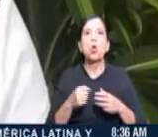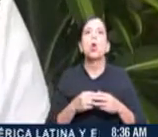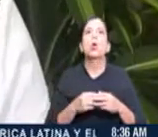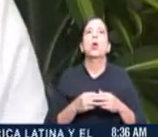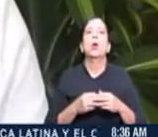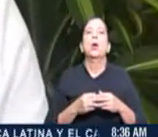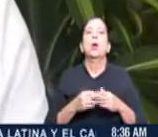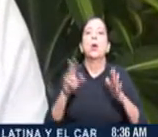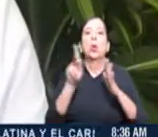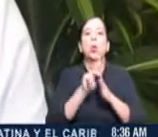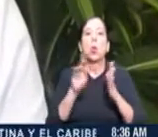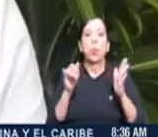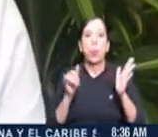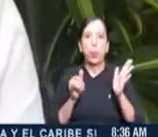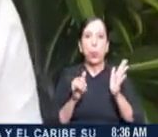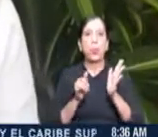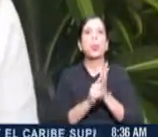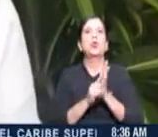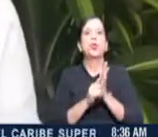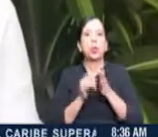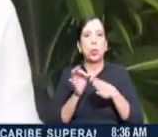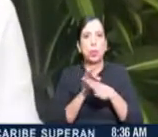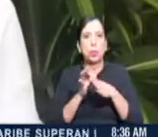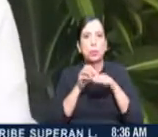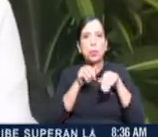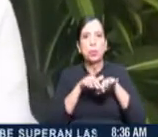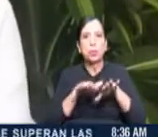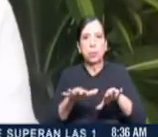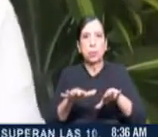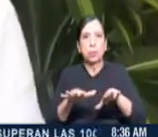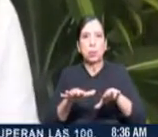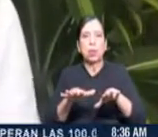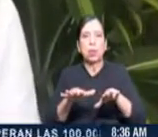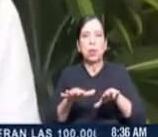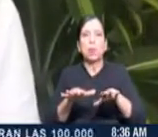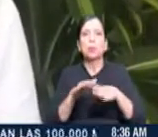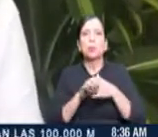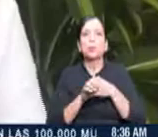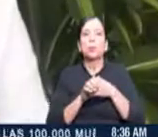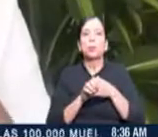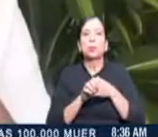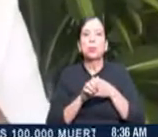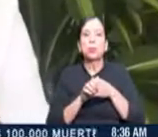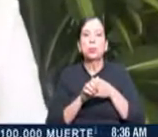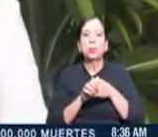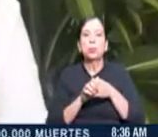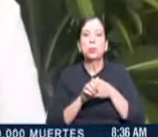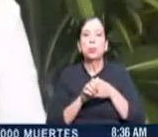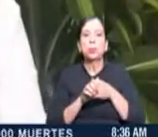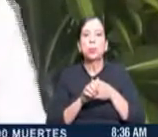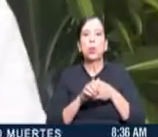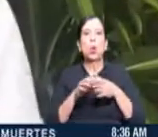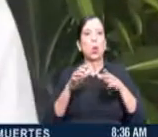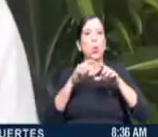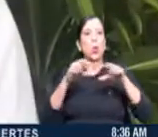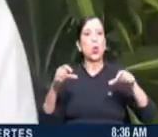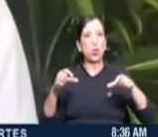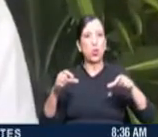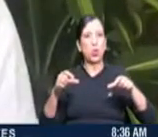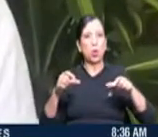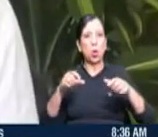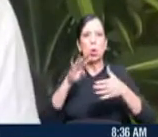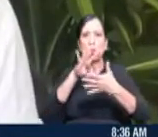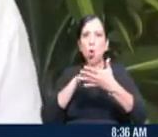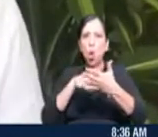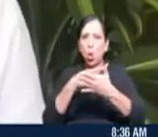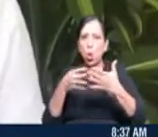un proyecto o una implementación de trazabilidad o rastreabilidad del producto con su etiquetado de código de barra y todo,